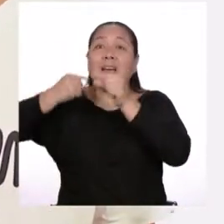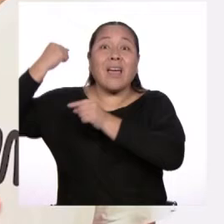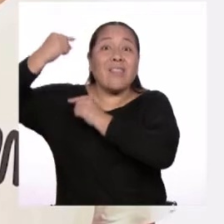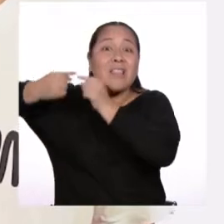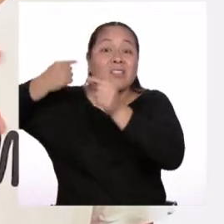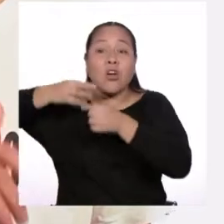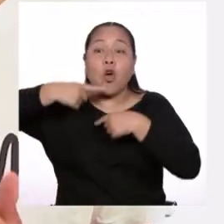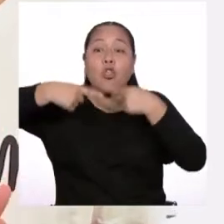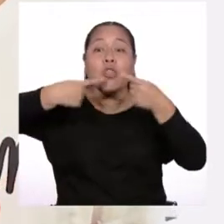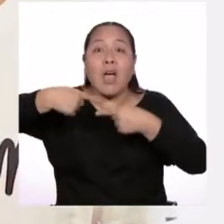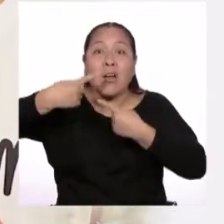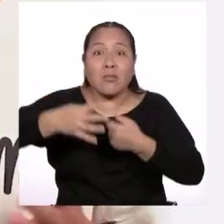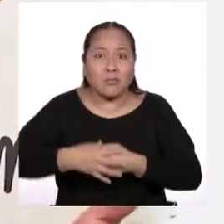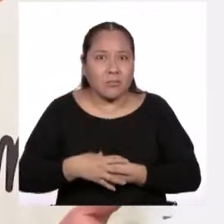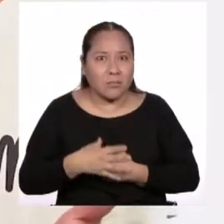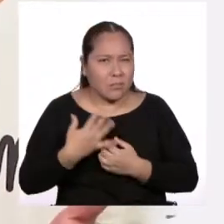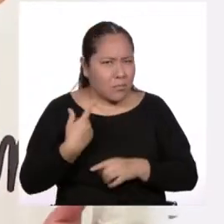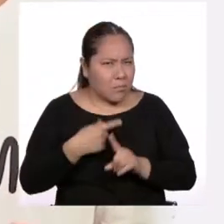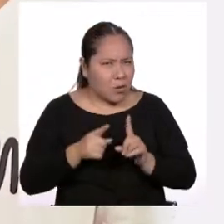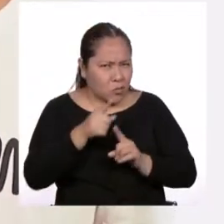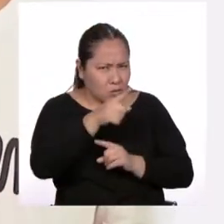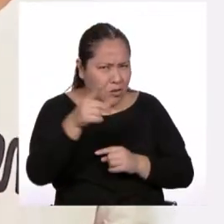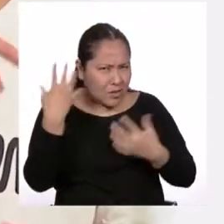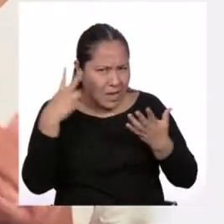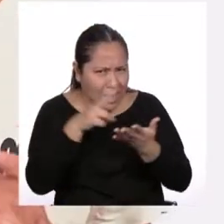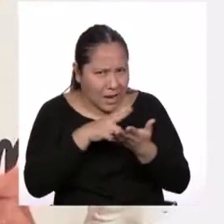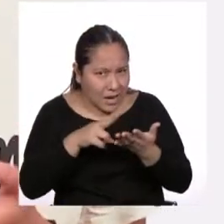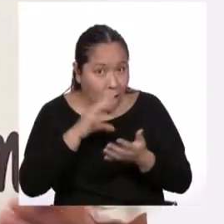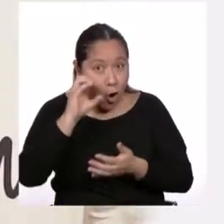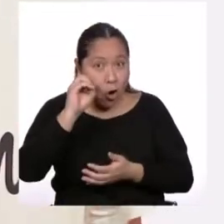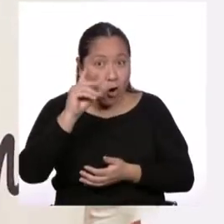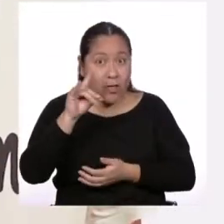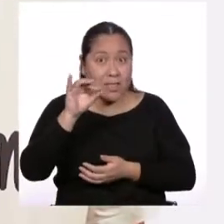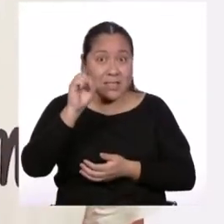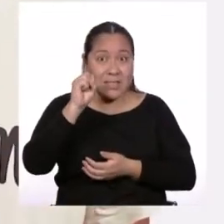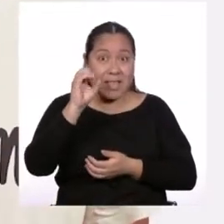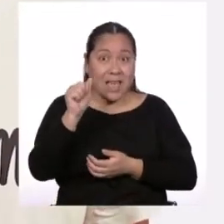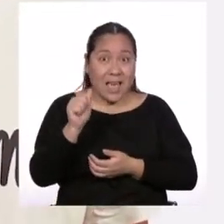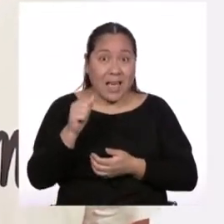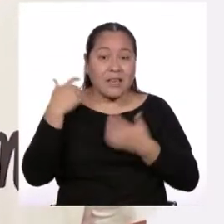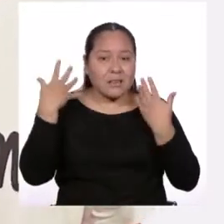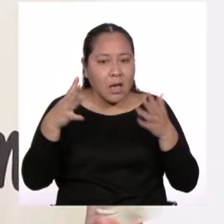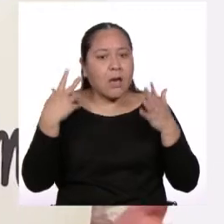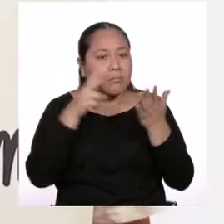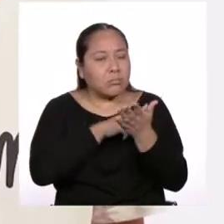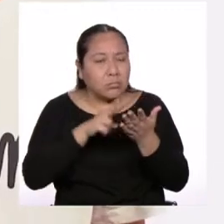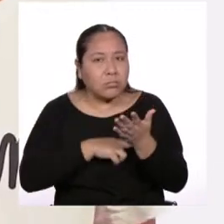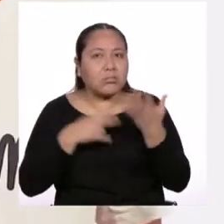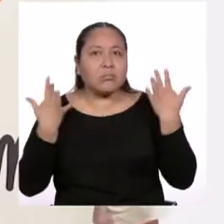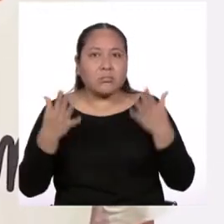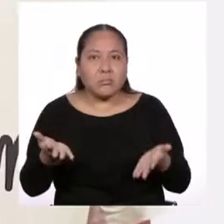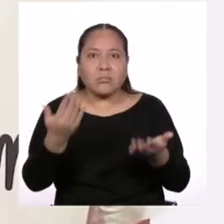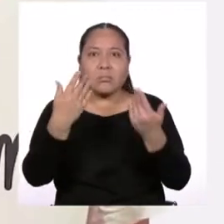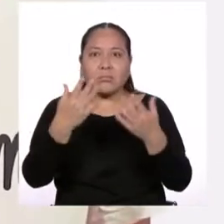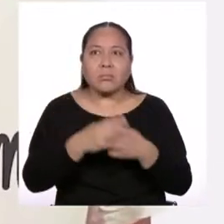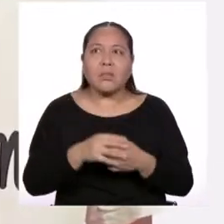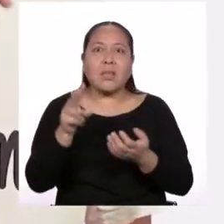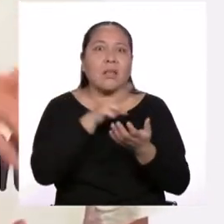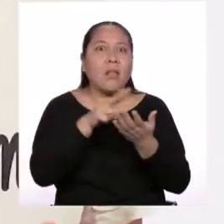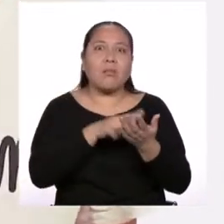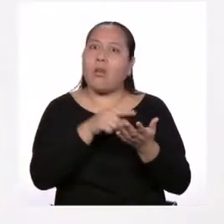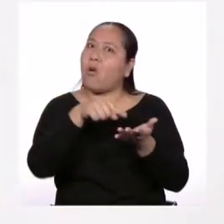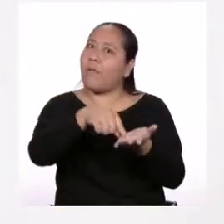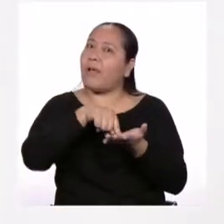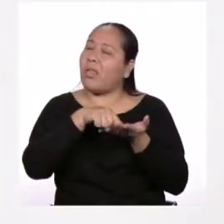tema, ¿ustedes ya leyeron la Odisea? Si aún no lo hacen, ¿qué esperan? Es un clásico, y diría yo que de lectura